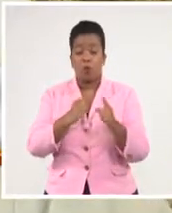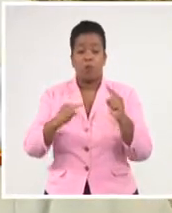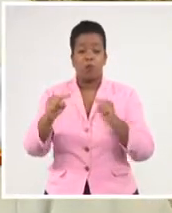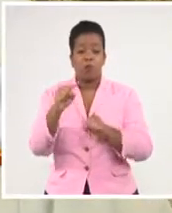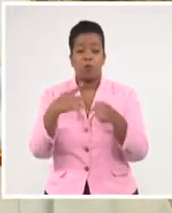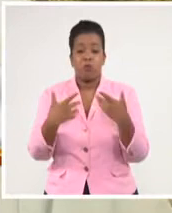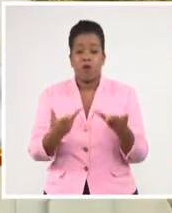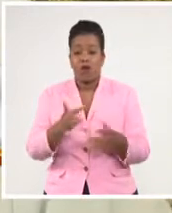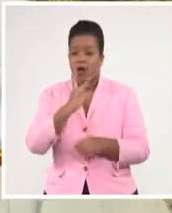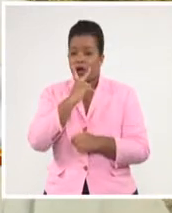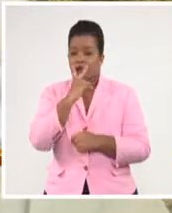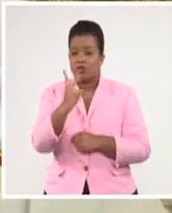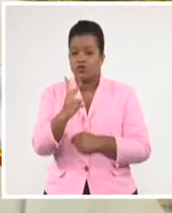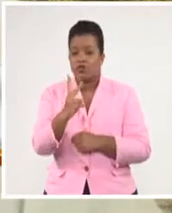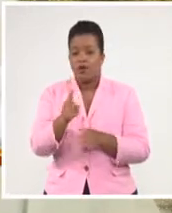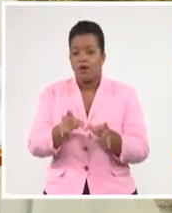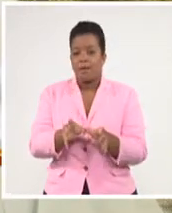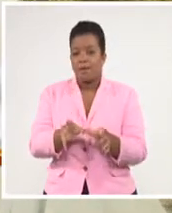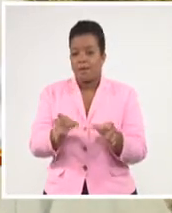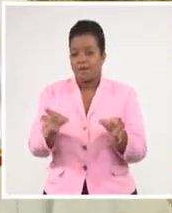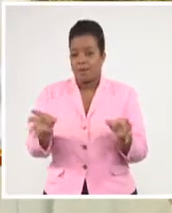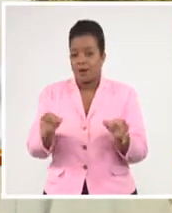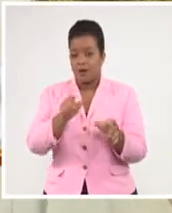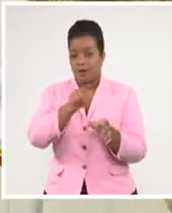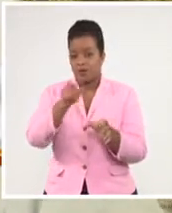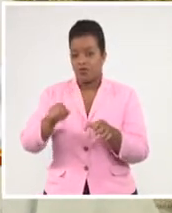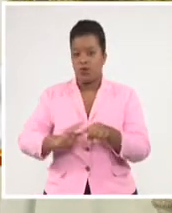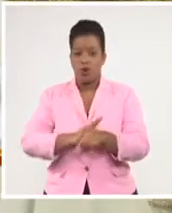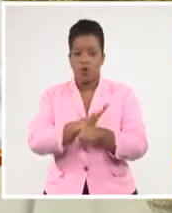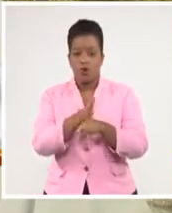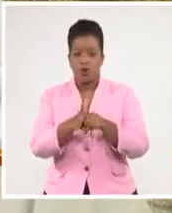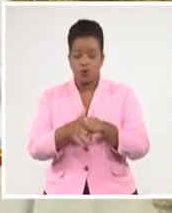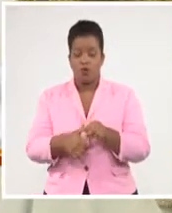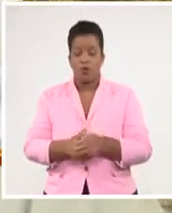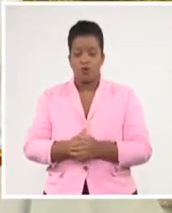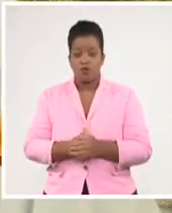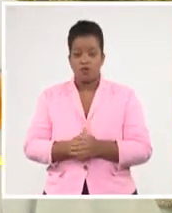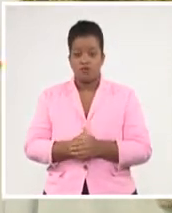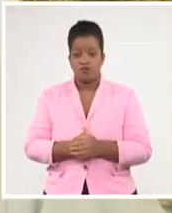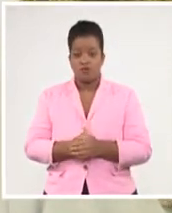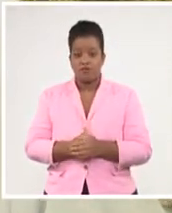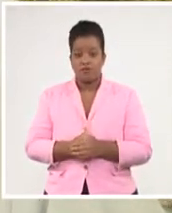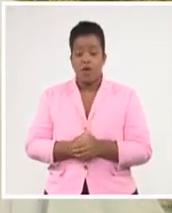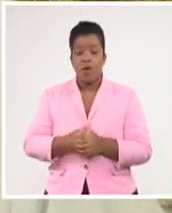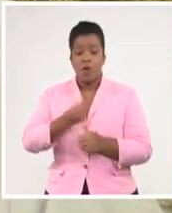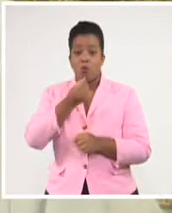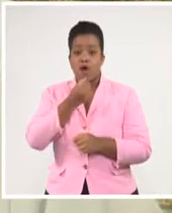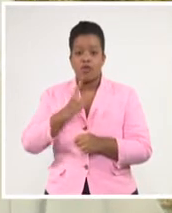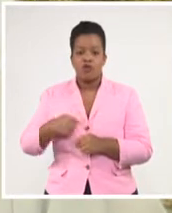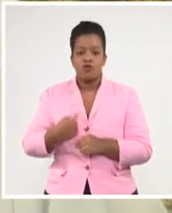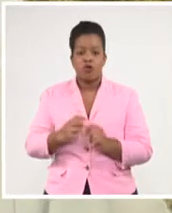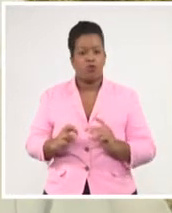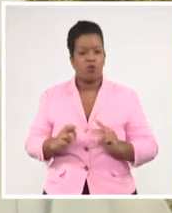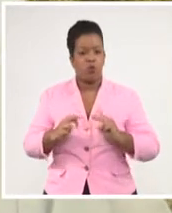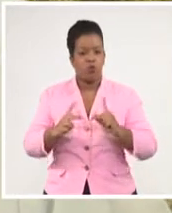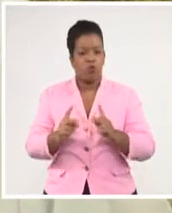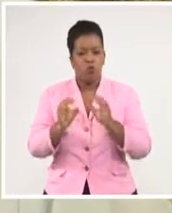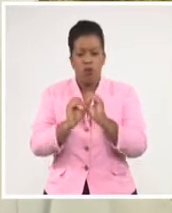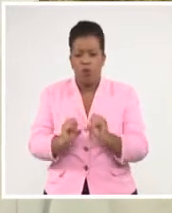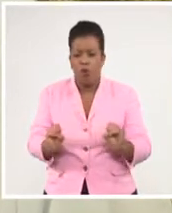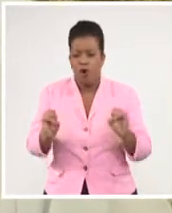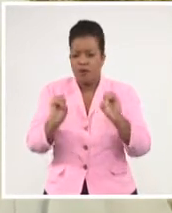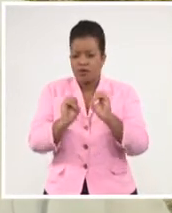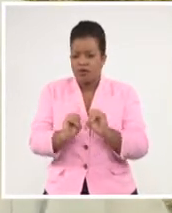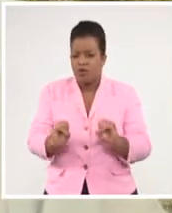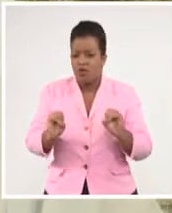atención en los centros de atención a pacientes COVID, que nos permita poder reorganizar el recurso humano de